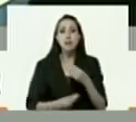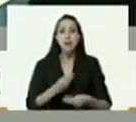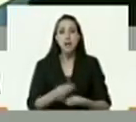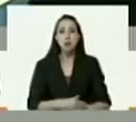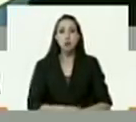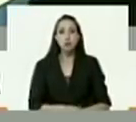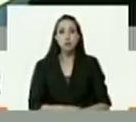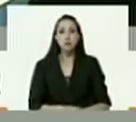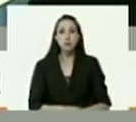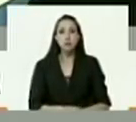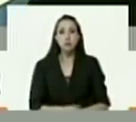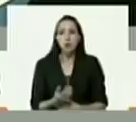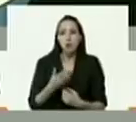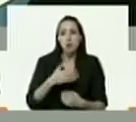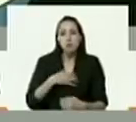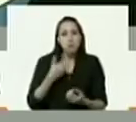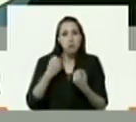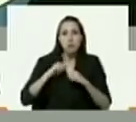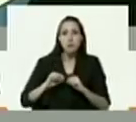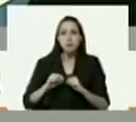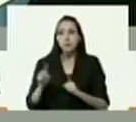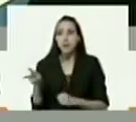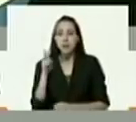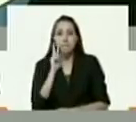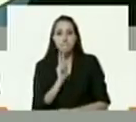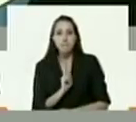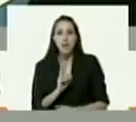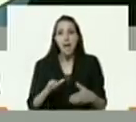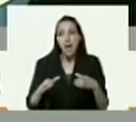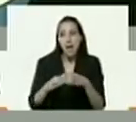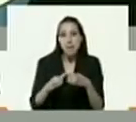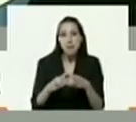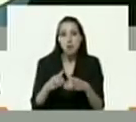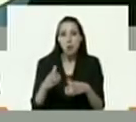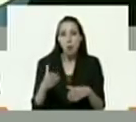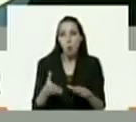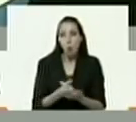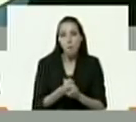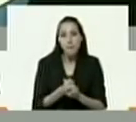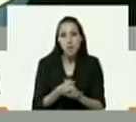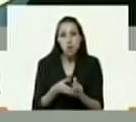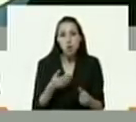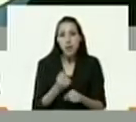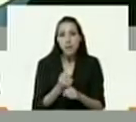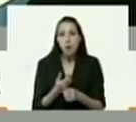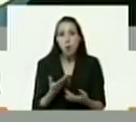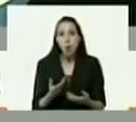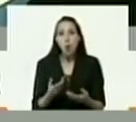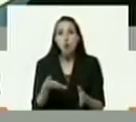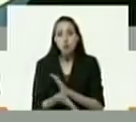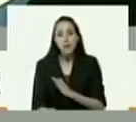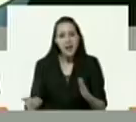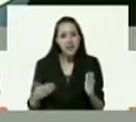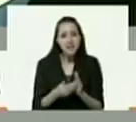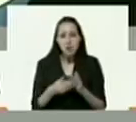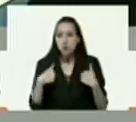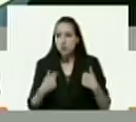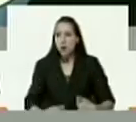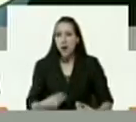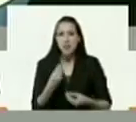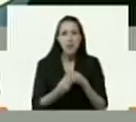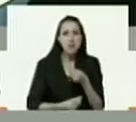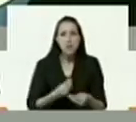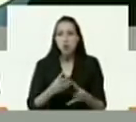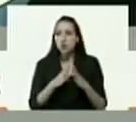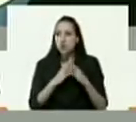era inevitable que lo vieran ella y sus equipos, el daño inhumano que están generando estas decisiones